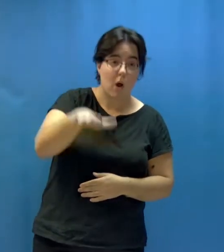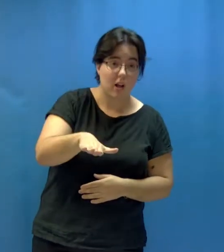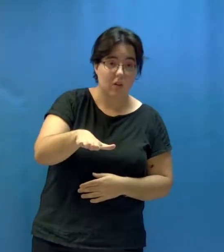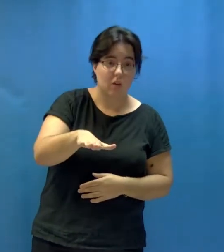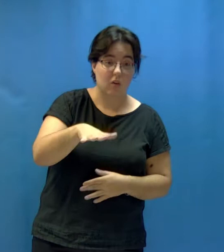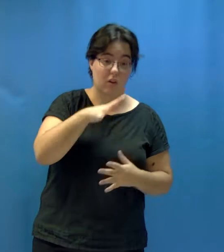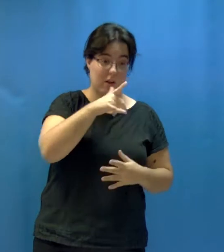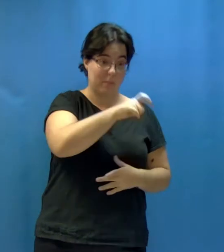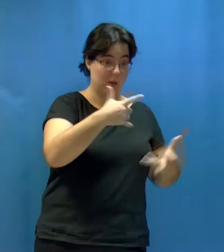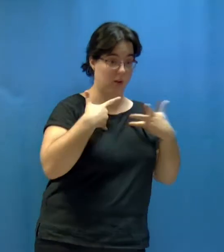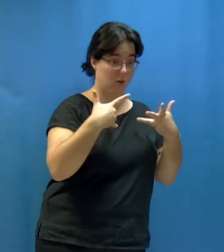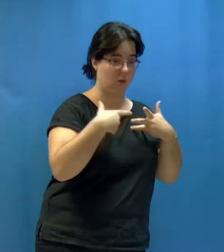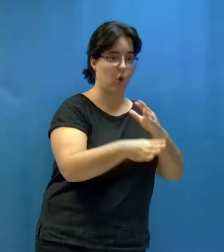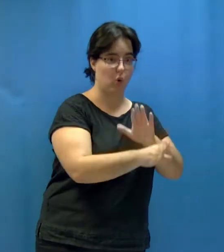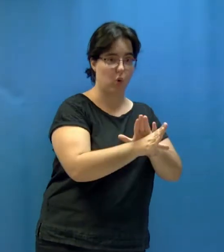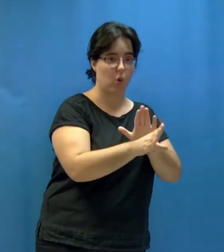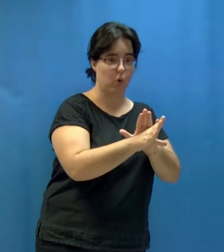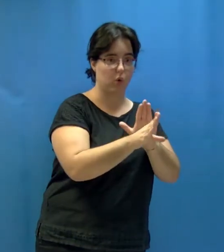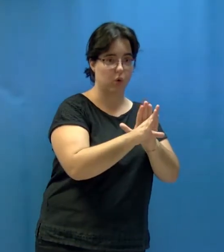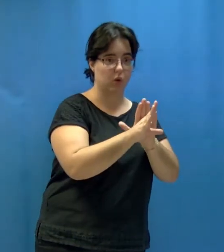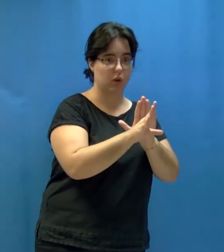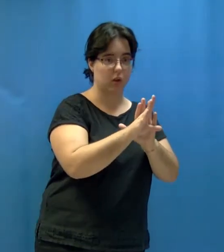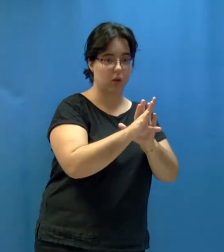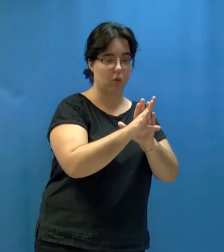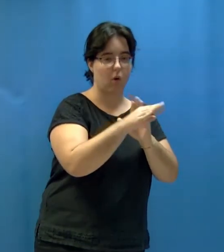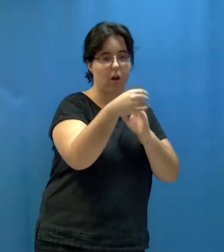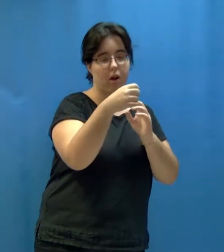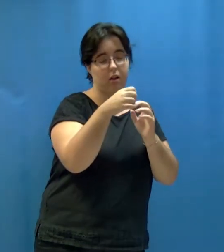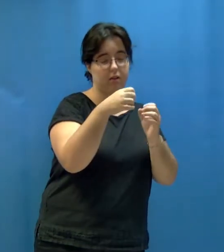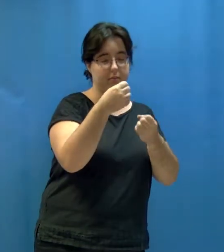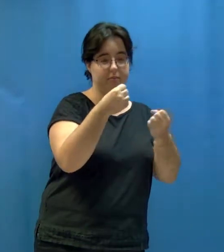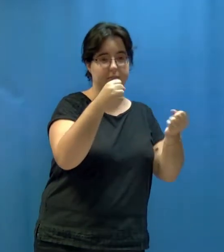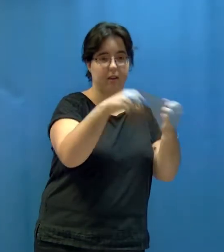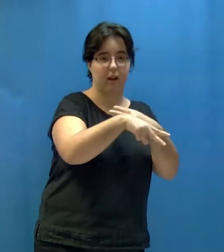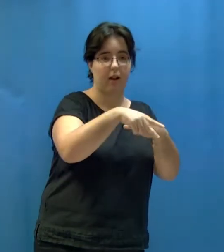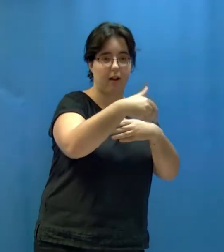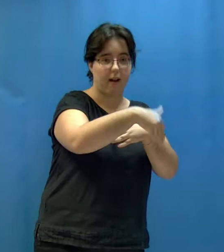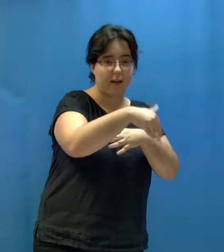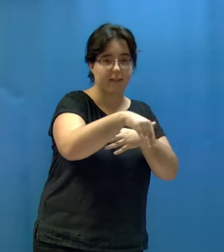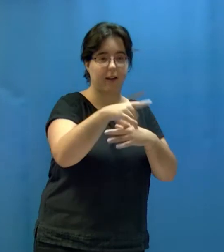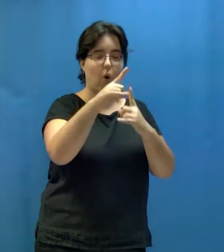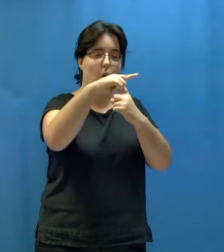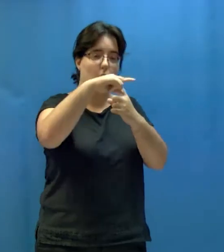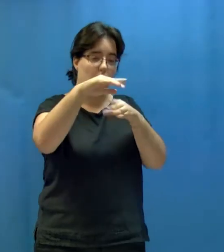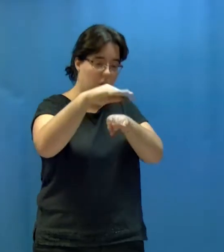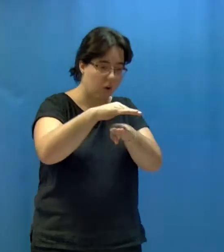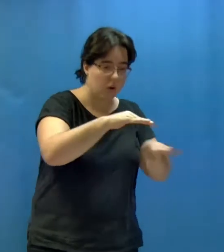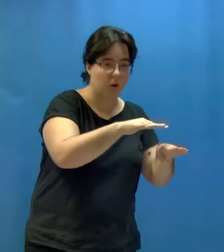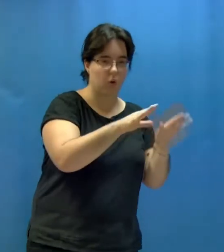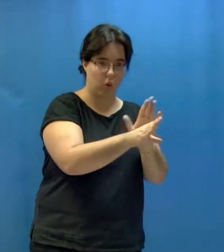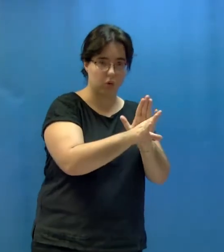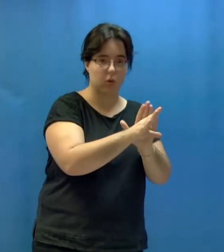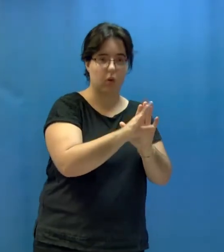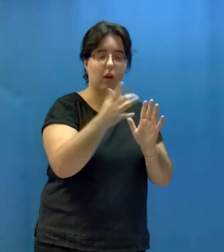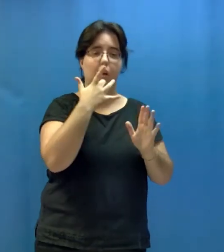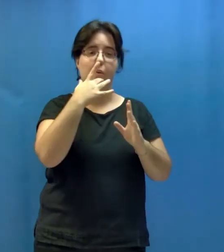franquisme continuen dormint en les voreres de les carreteres i baix dels monuments d'exaltació franquista. La Creu del Ribalta, com el Valle